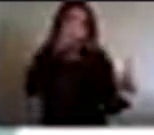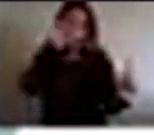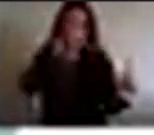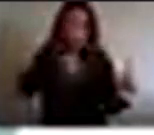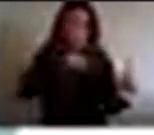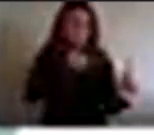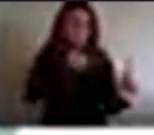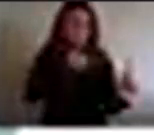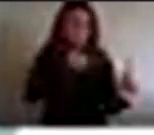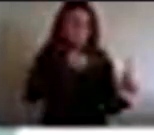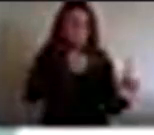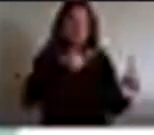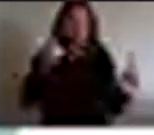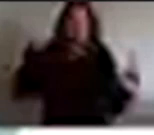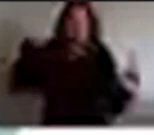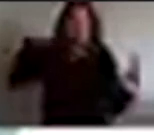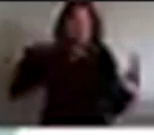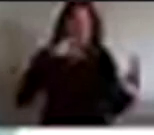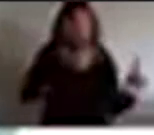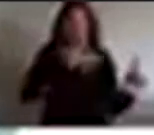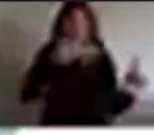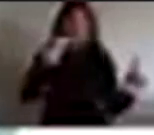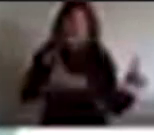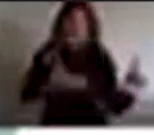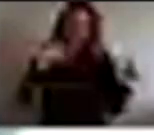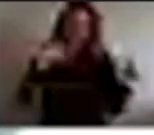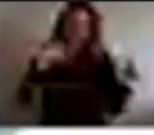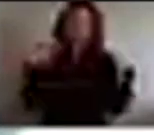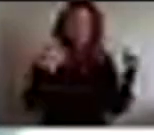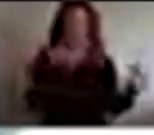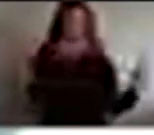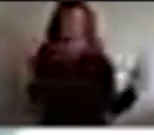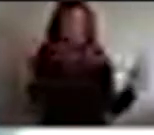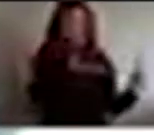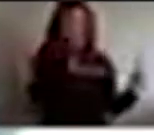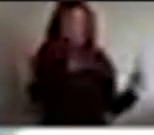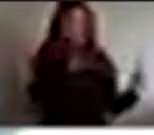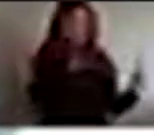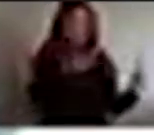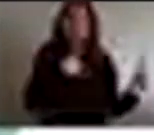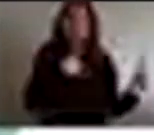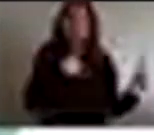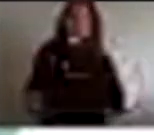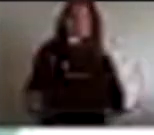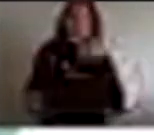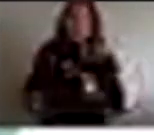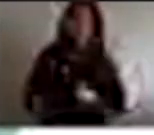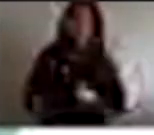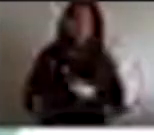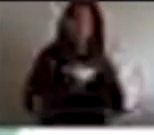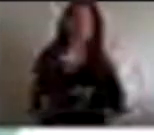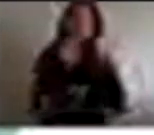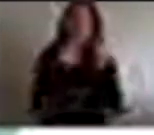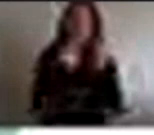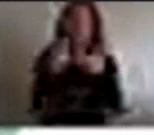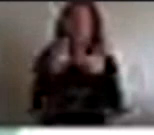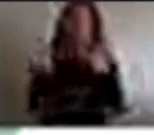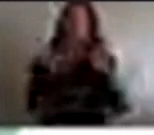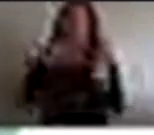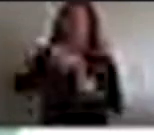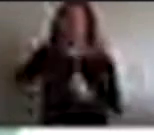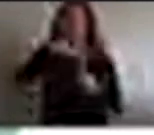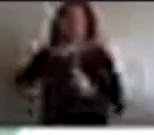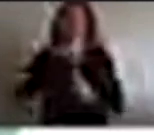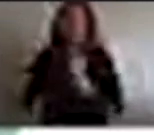su potencialidad y lo que aporta en la productividad y en el clima laboral. Así que muchas gracias,